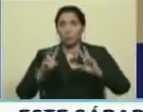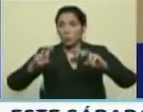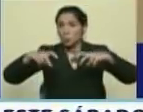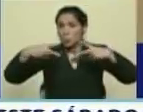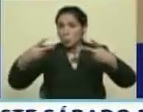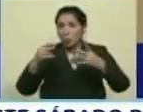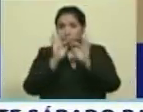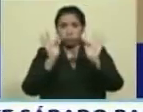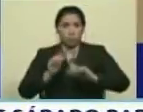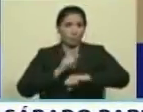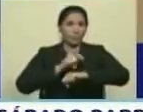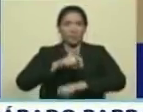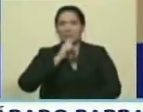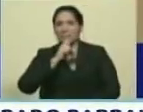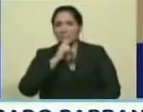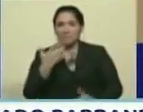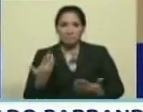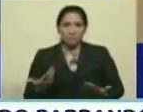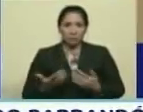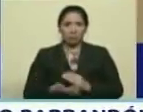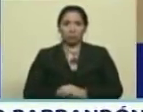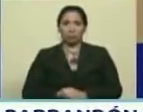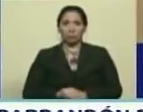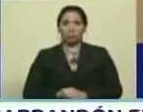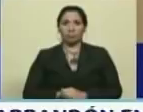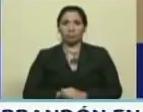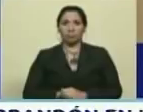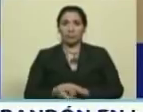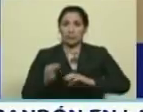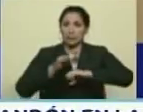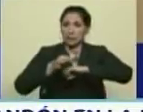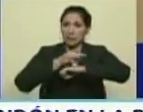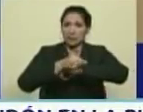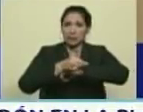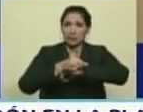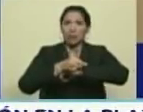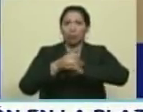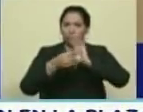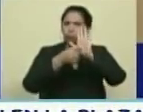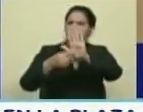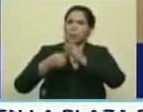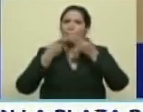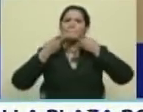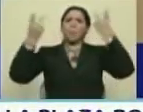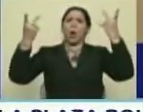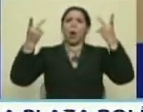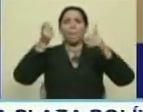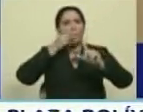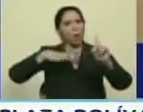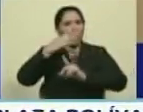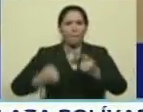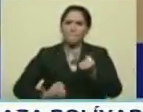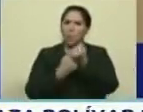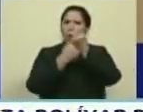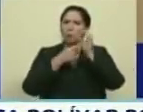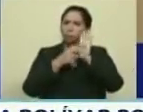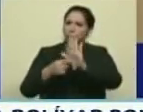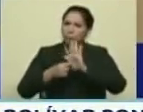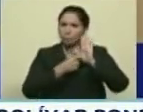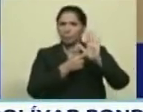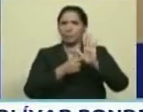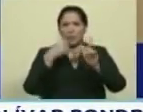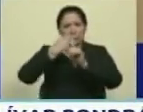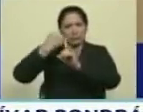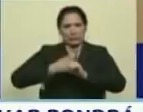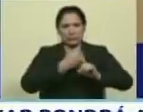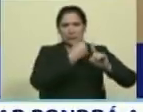tan difícil. Y Dominica estará eternamente agradecida por la solidaridad, el apoyo mostrados y el aliento que